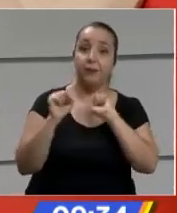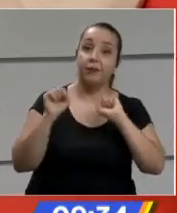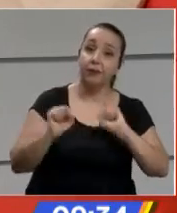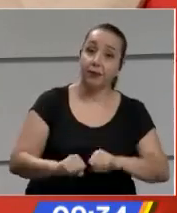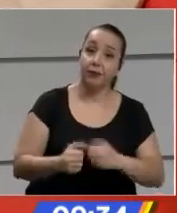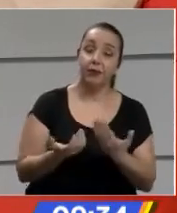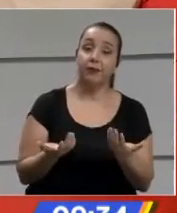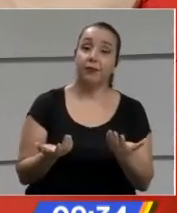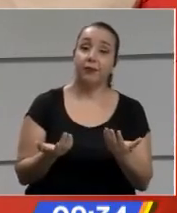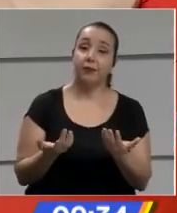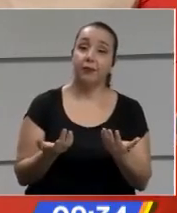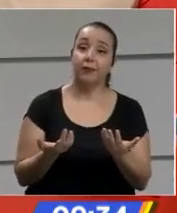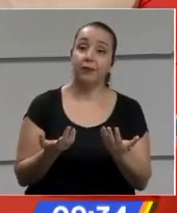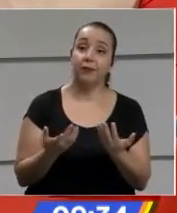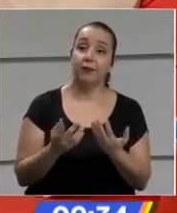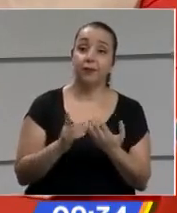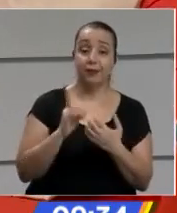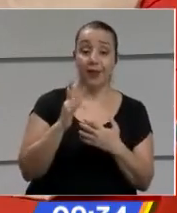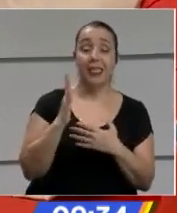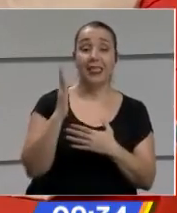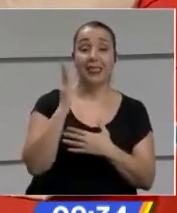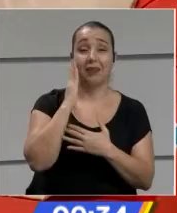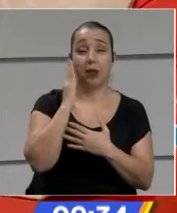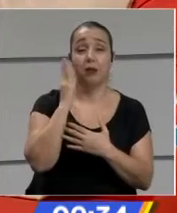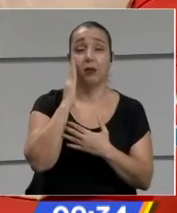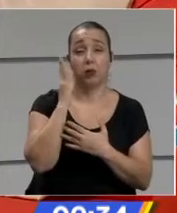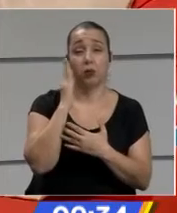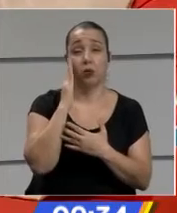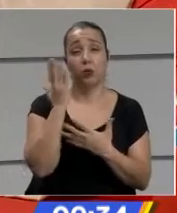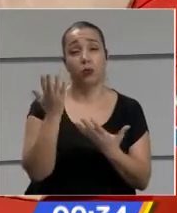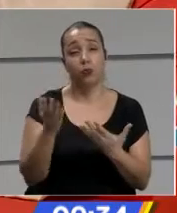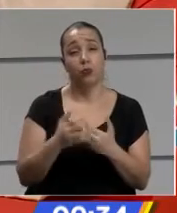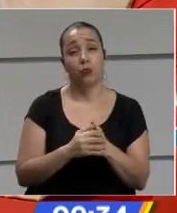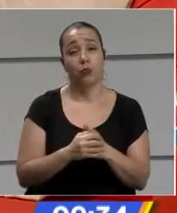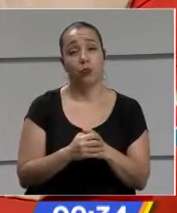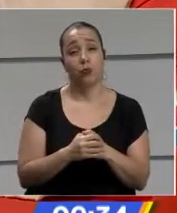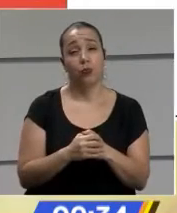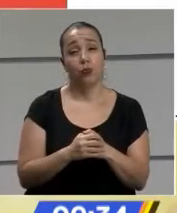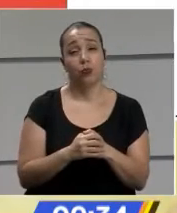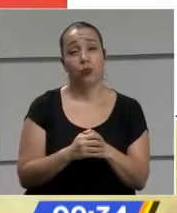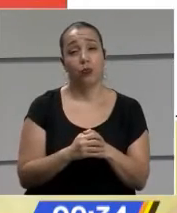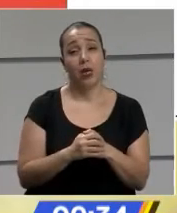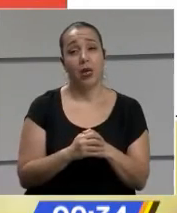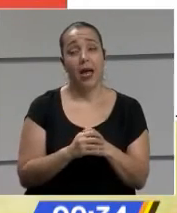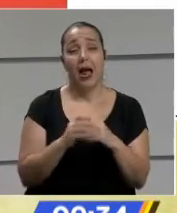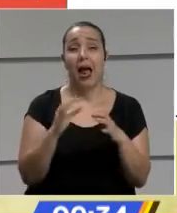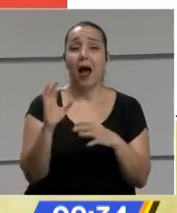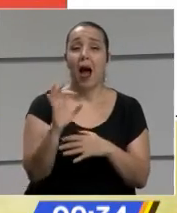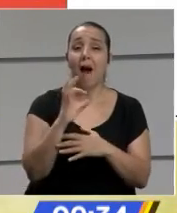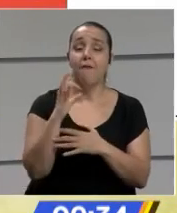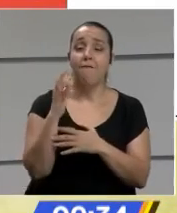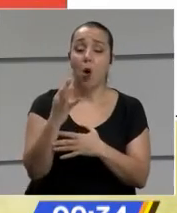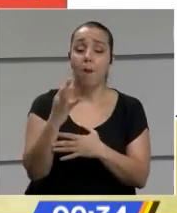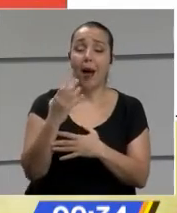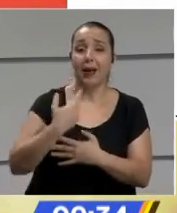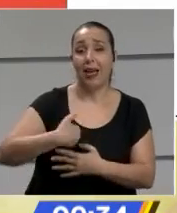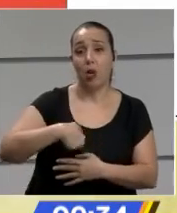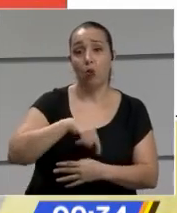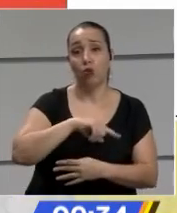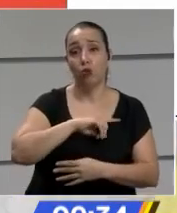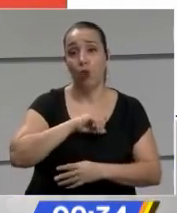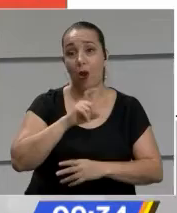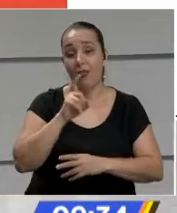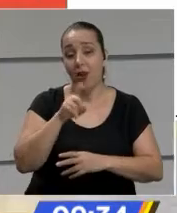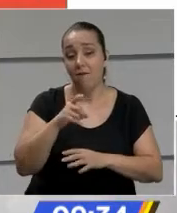caso, la sabiduría es, pues, la manera en que nosotros podemos o